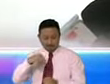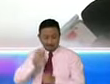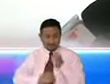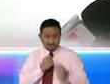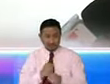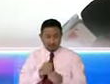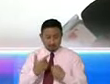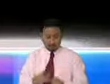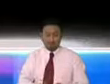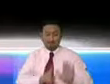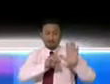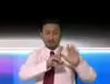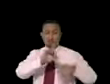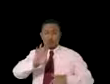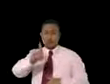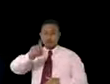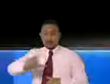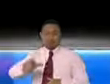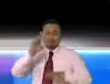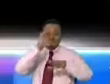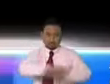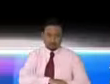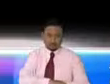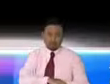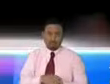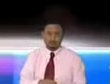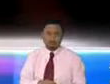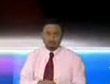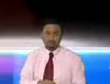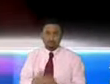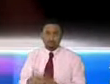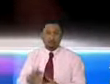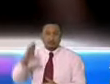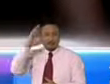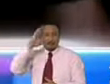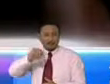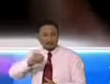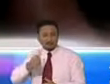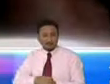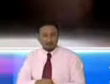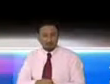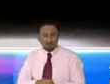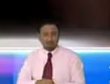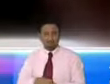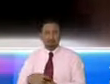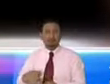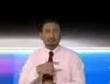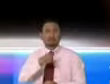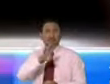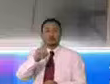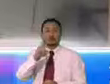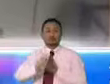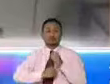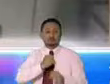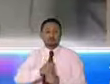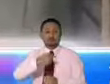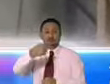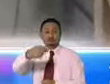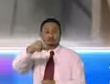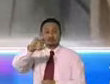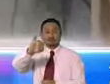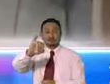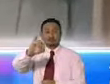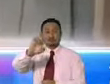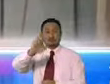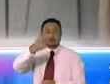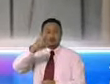por la justicia ecuatoriana. En el segundo caso, trabajos de inteligencia y análisis permitieron llegar hasta Jordi Aquilino, de 42 años. Era requerido por el